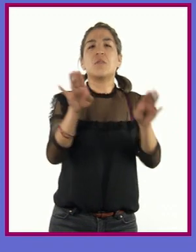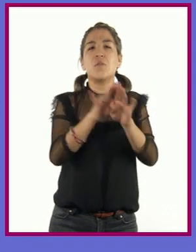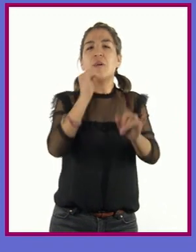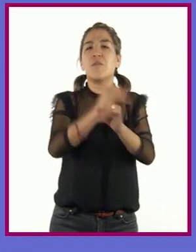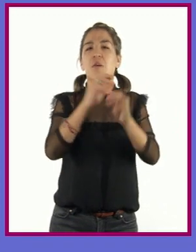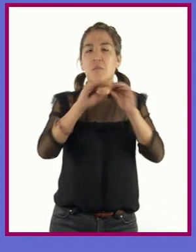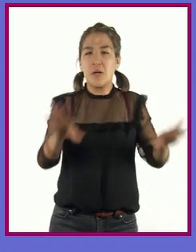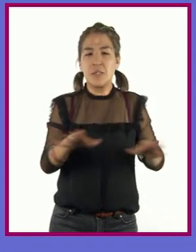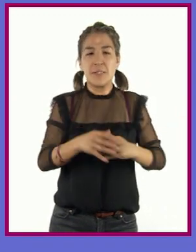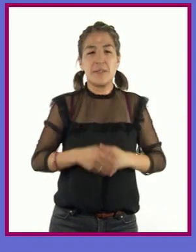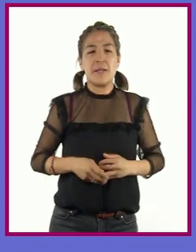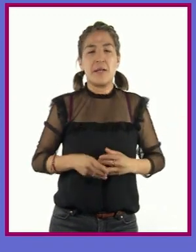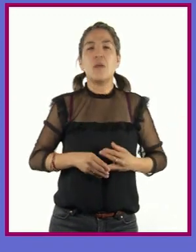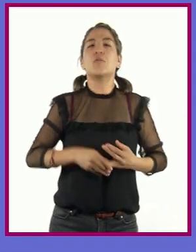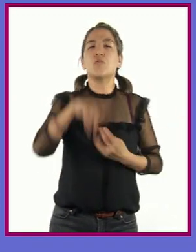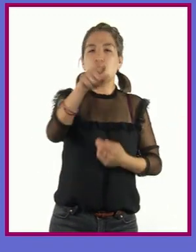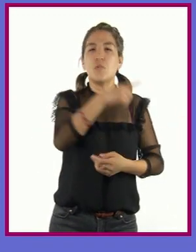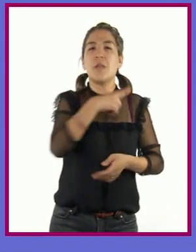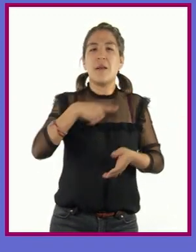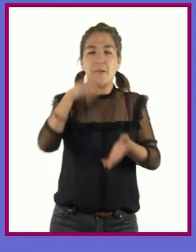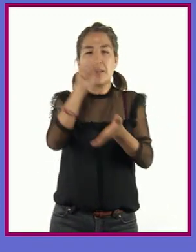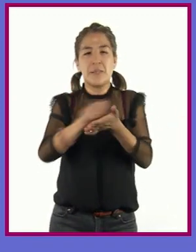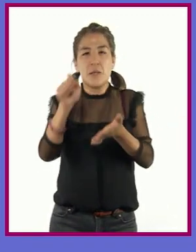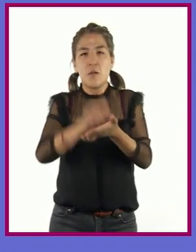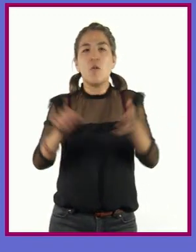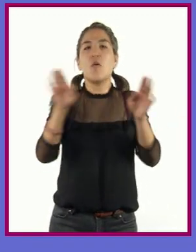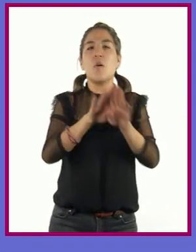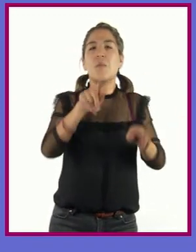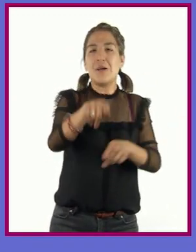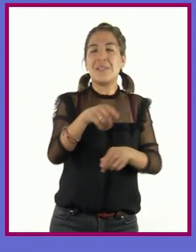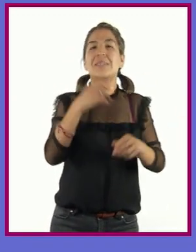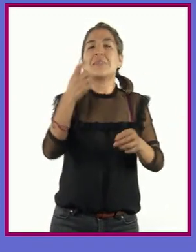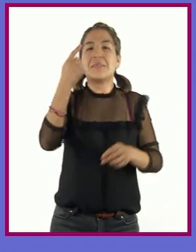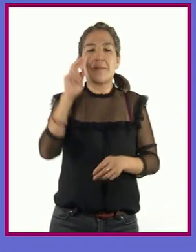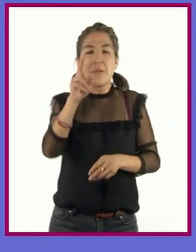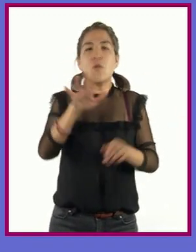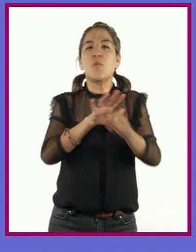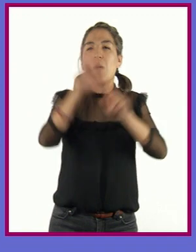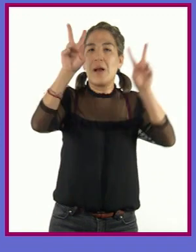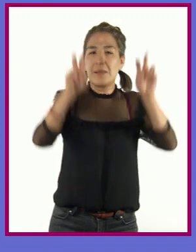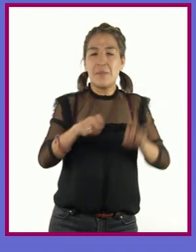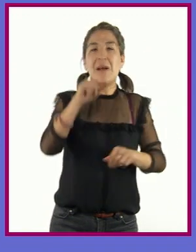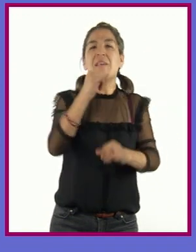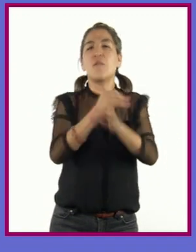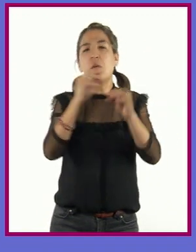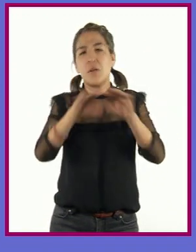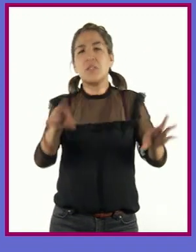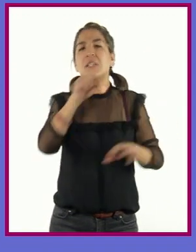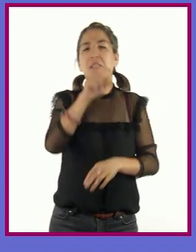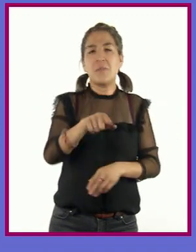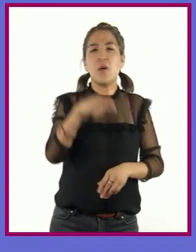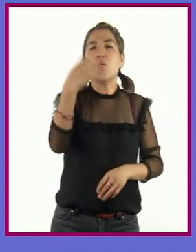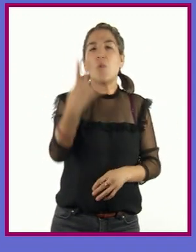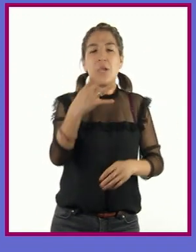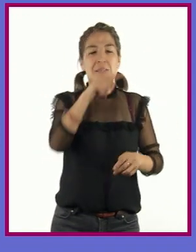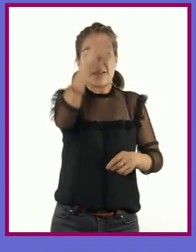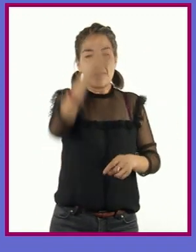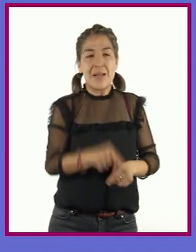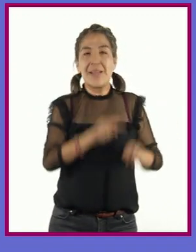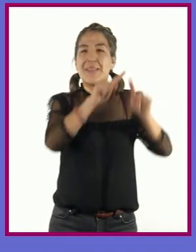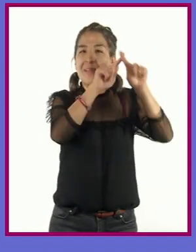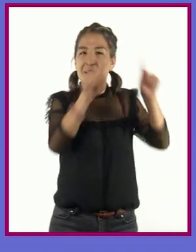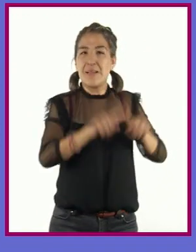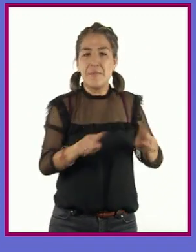fuentes consultadas. Redacten la postura que tienen respecto al tema. Busquen información o por lo menos 4 fuentes diferentes